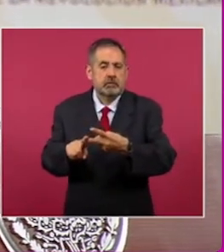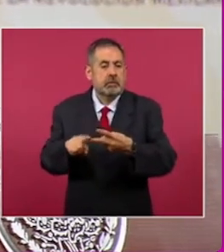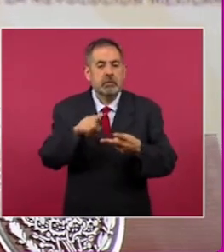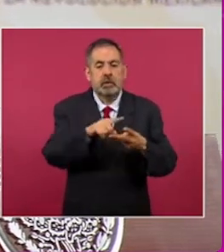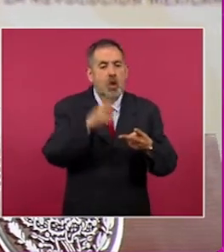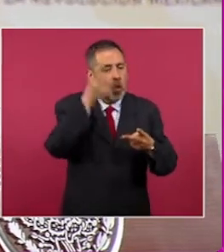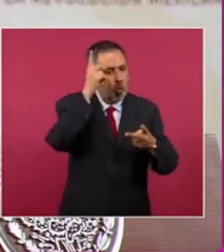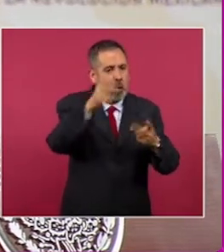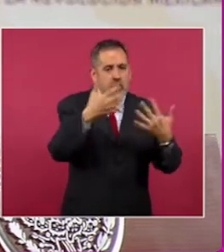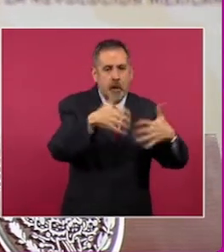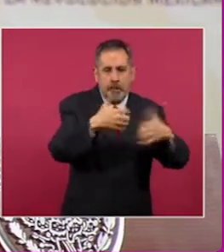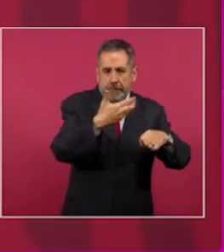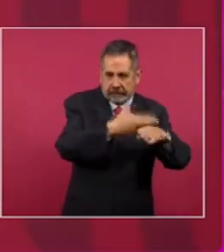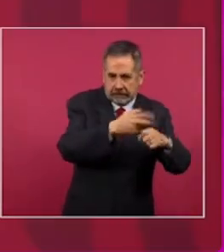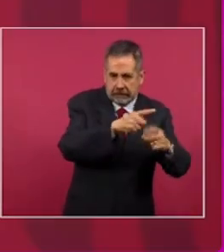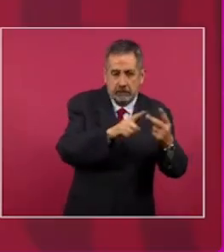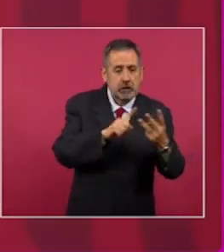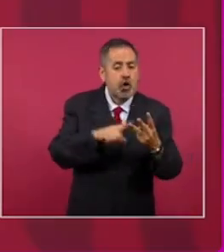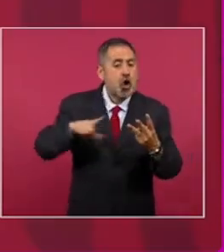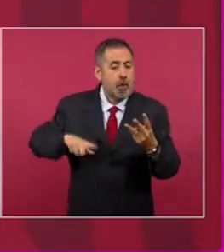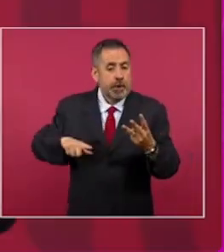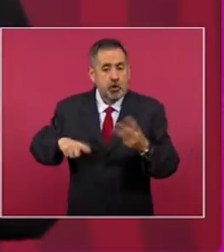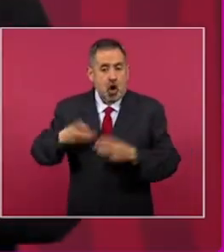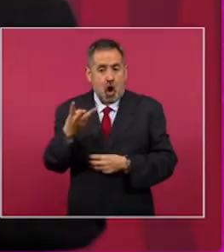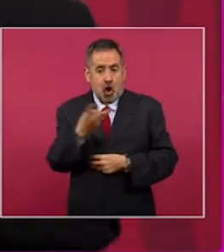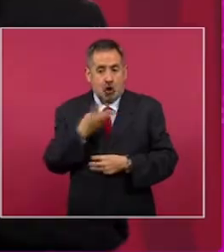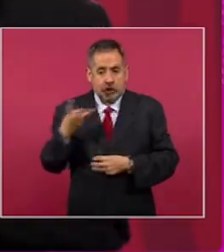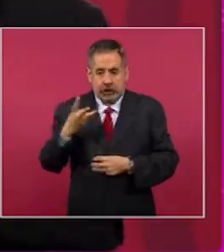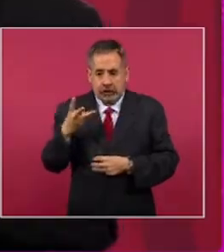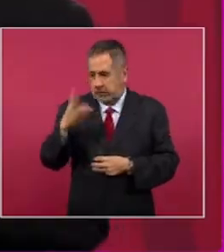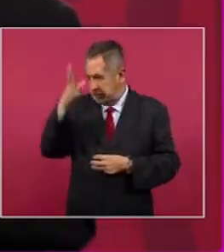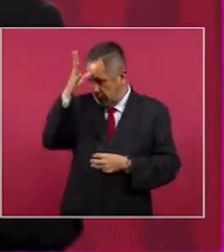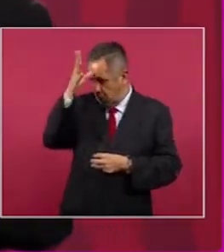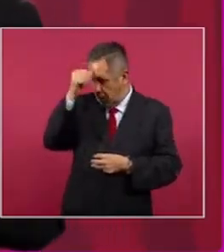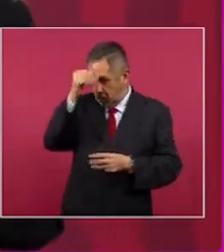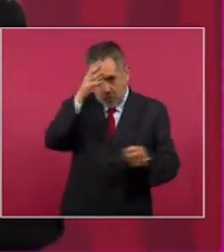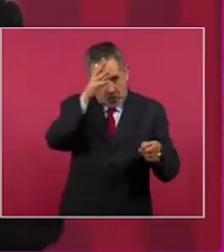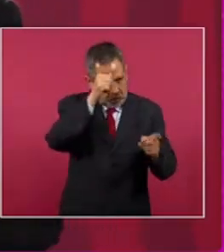sector empresarial y gobierno coinciden